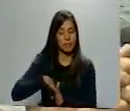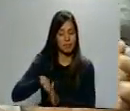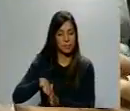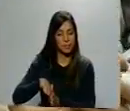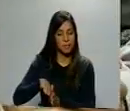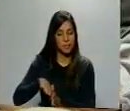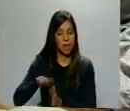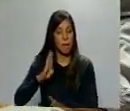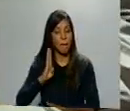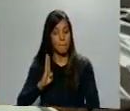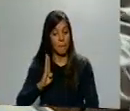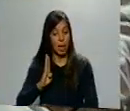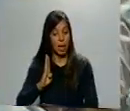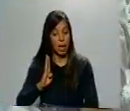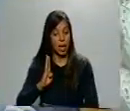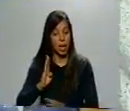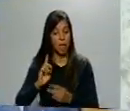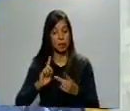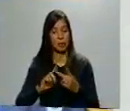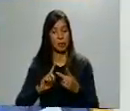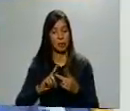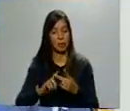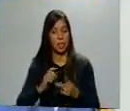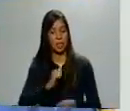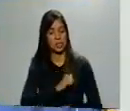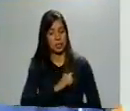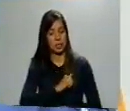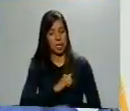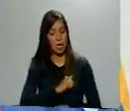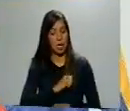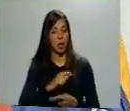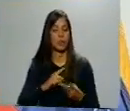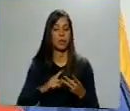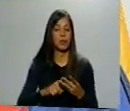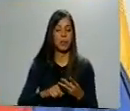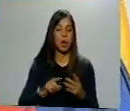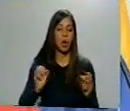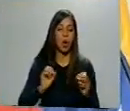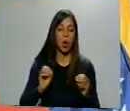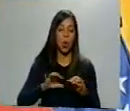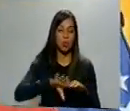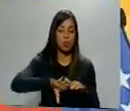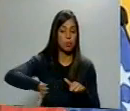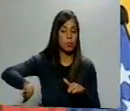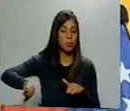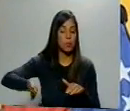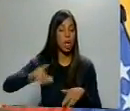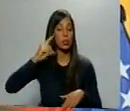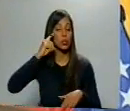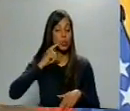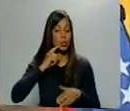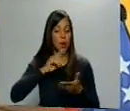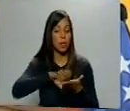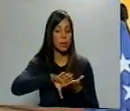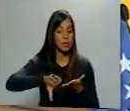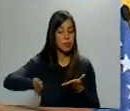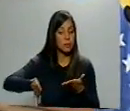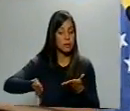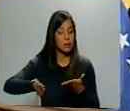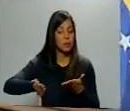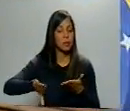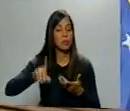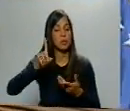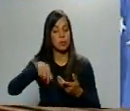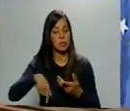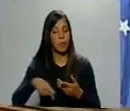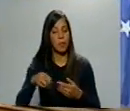Miranda a Baruta, había que quitarle Chacao, había que quitarle Sucre y había que quitarle